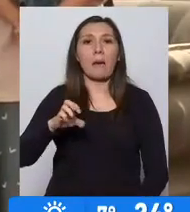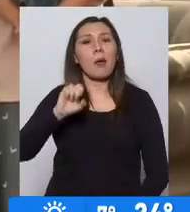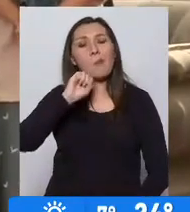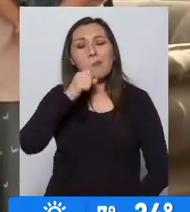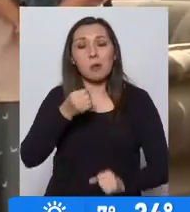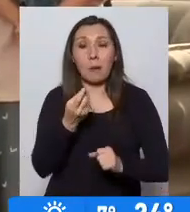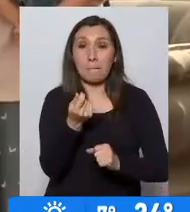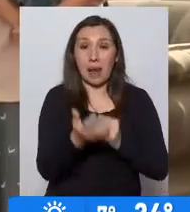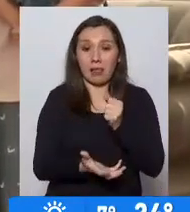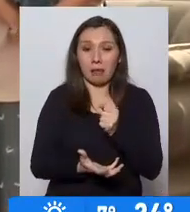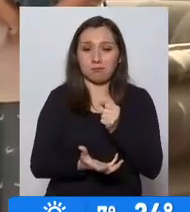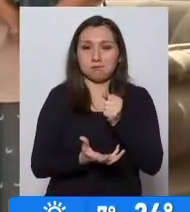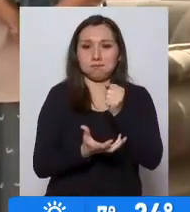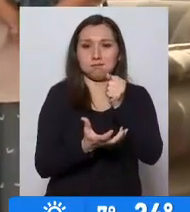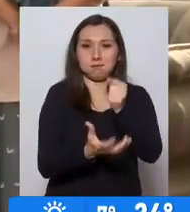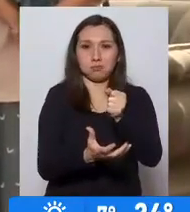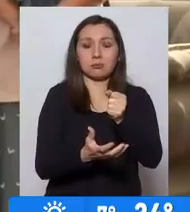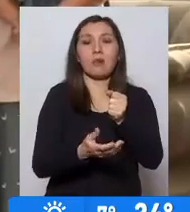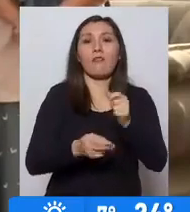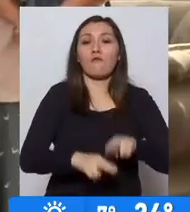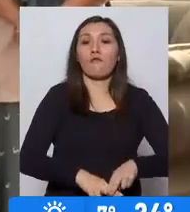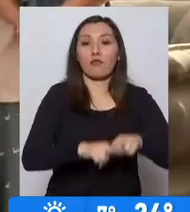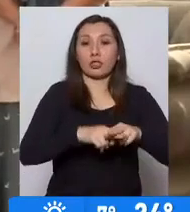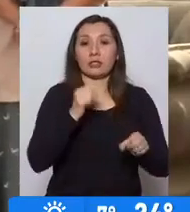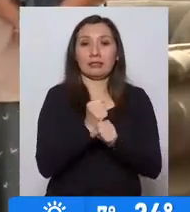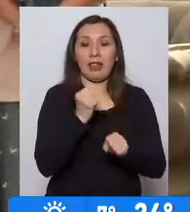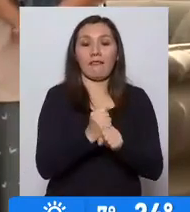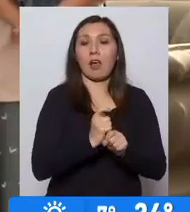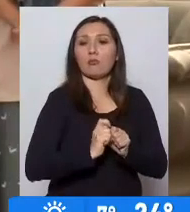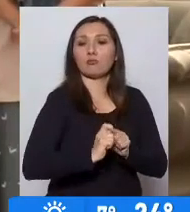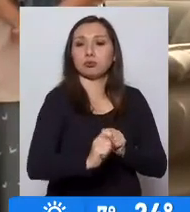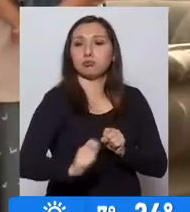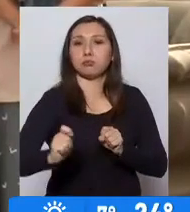inyectar ese oxígeno, ese capital de trabajo, que es,